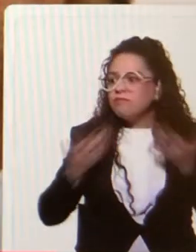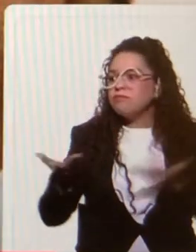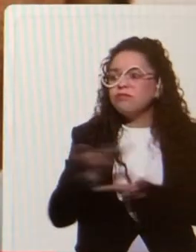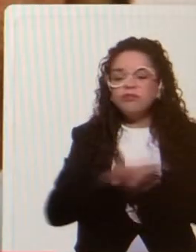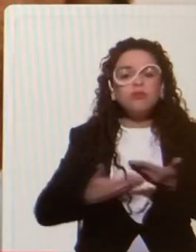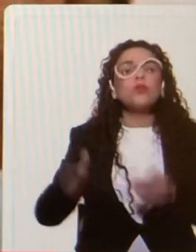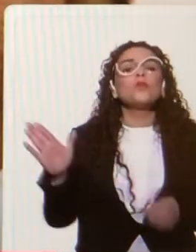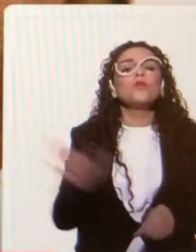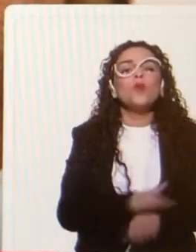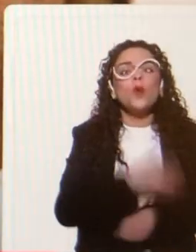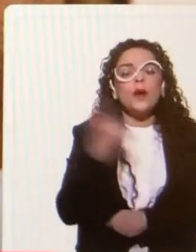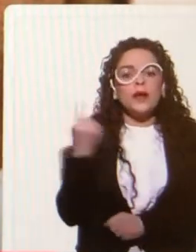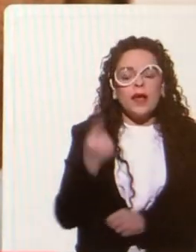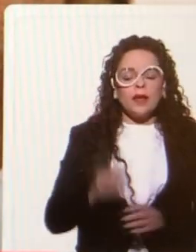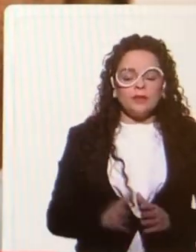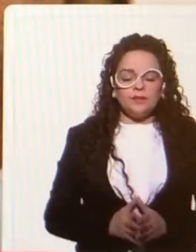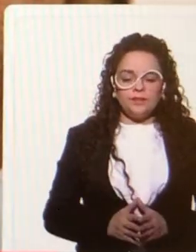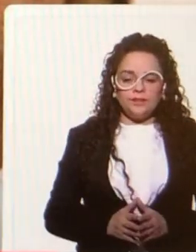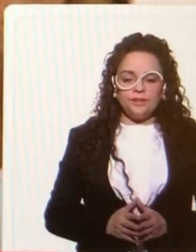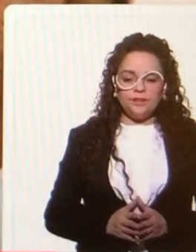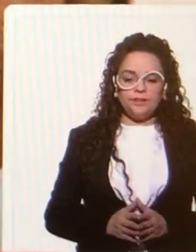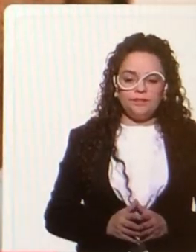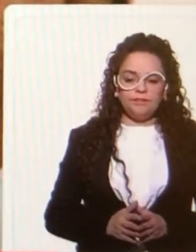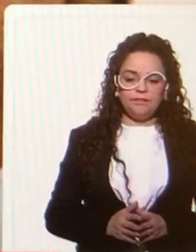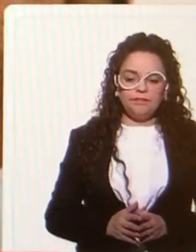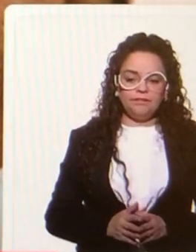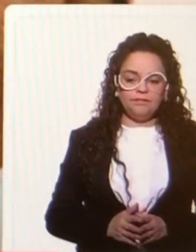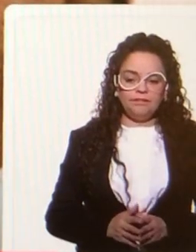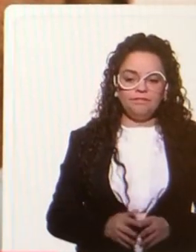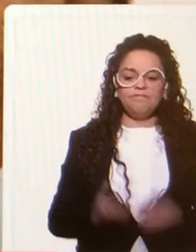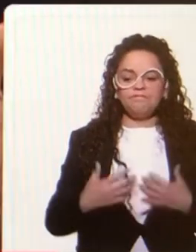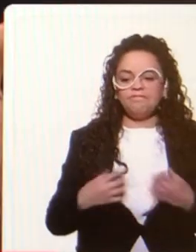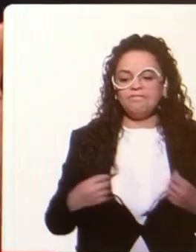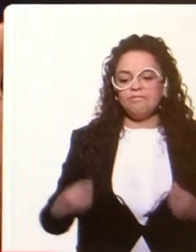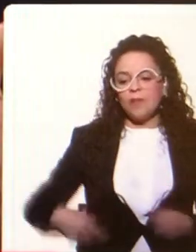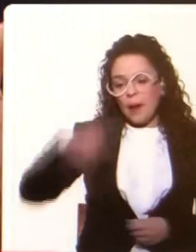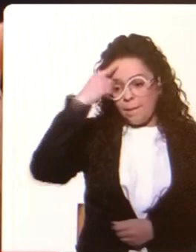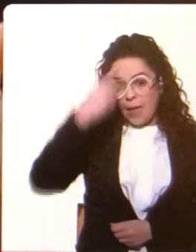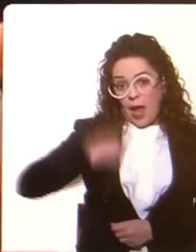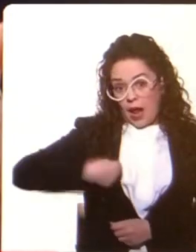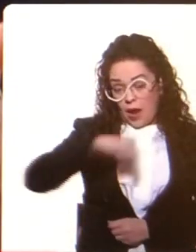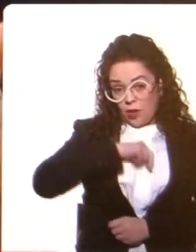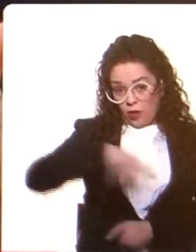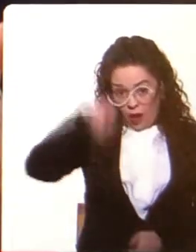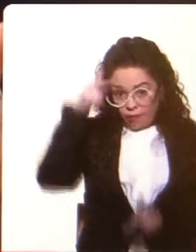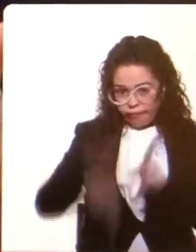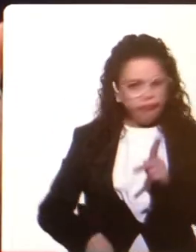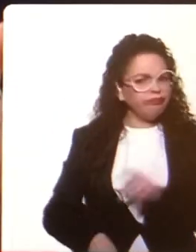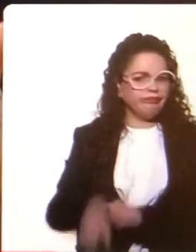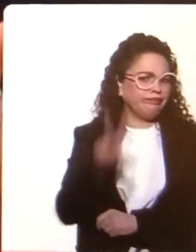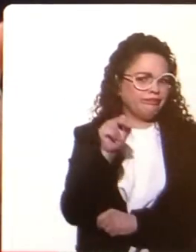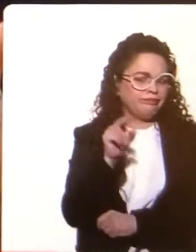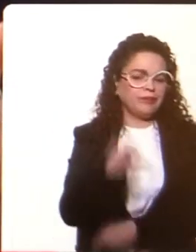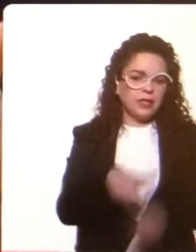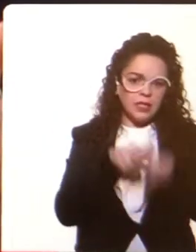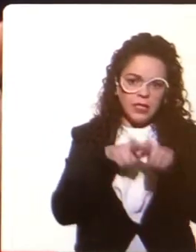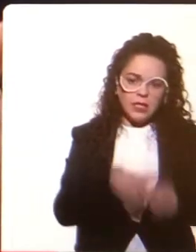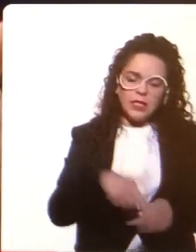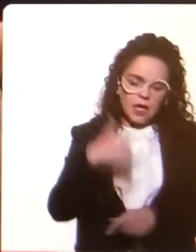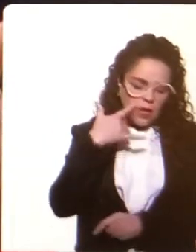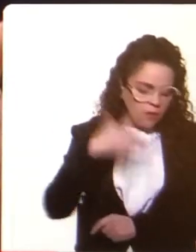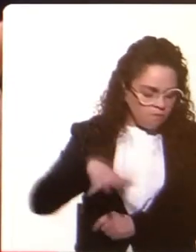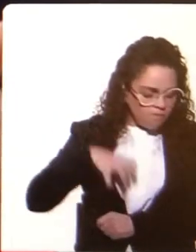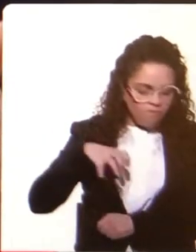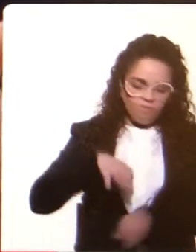al gobierno de la ciudad y provocar al Gobierno Federal que se va a solucionar lo de Ayotzinapa yo